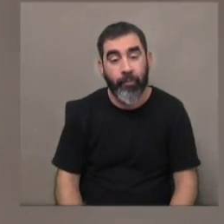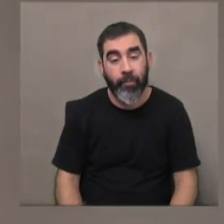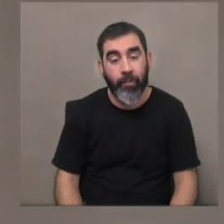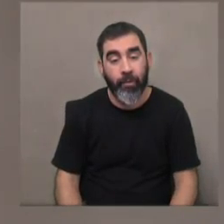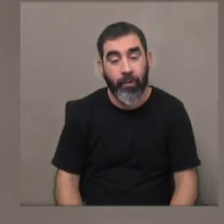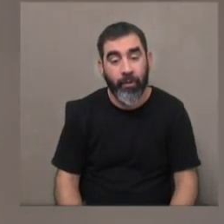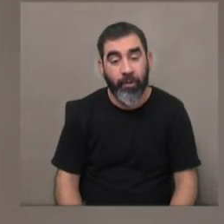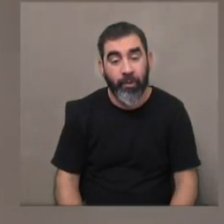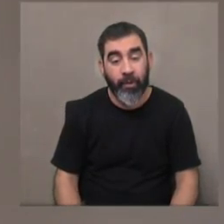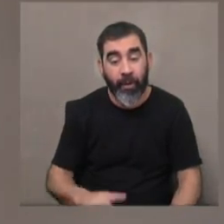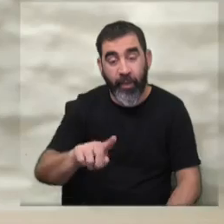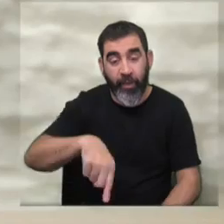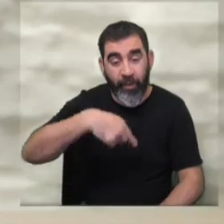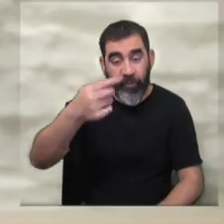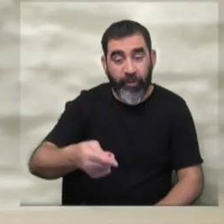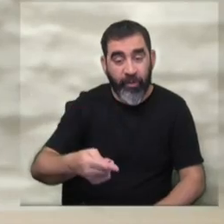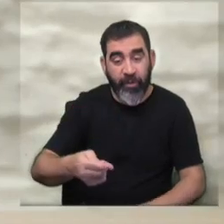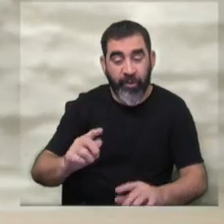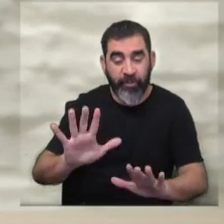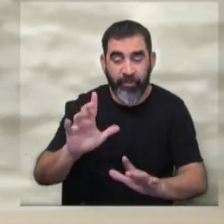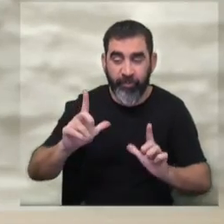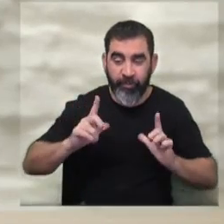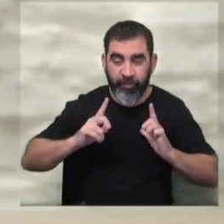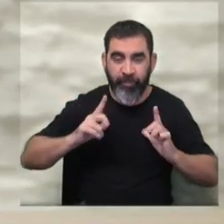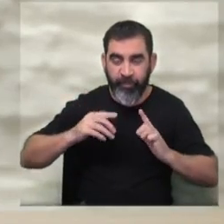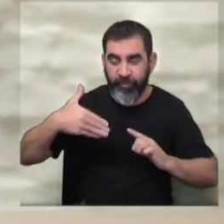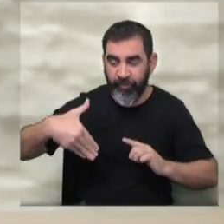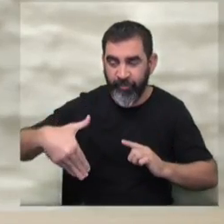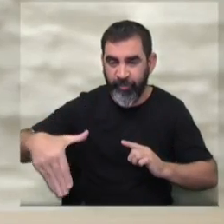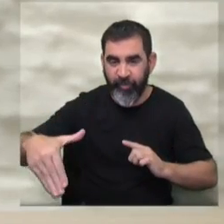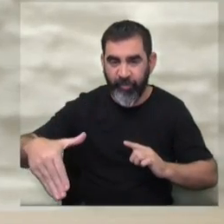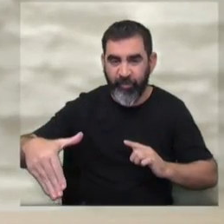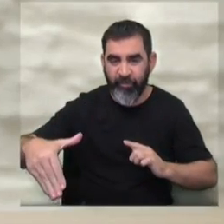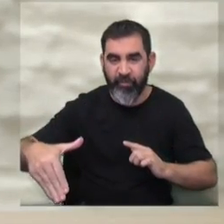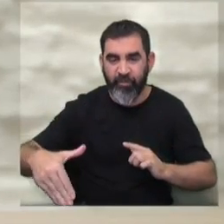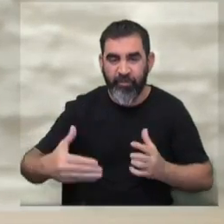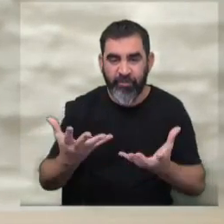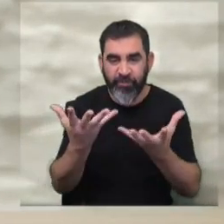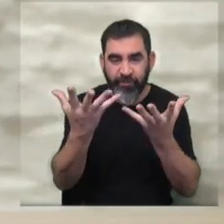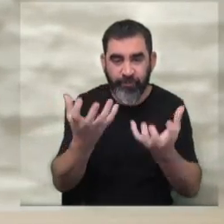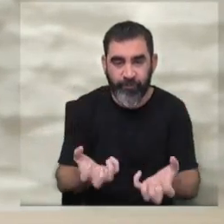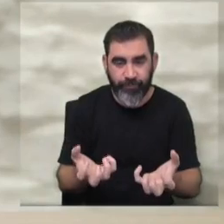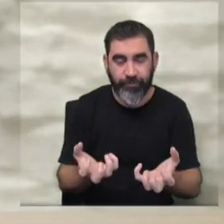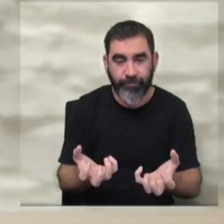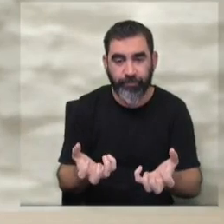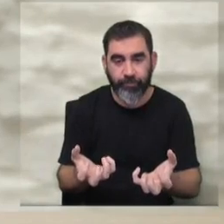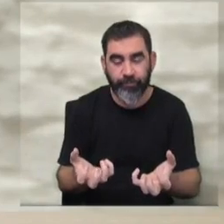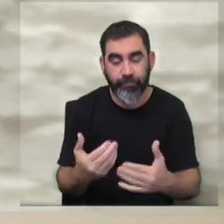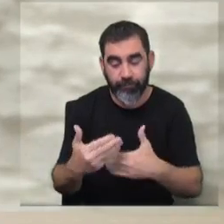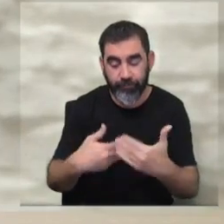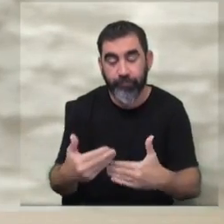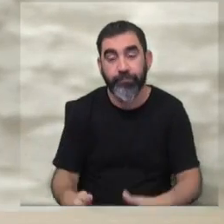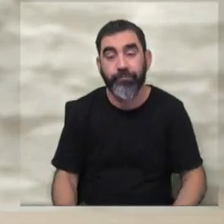Una vez que hacemos eso, lo dejamos un rato, que digamos esto haga su